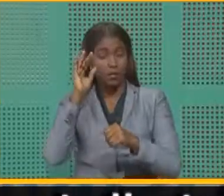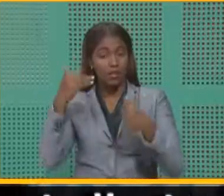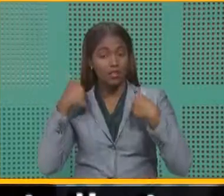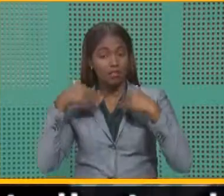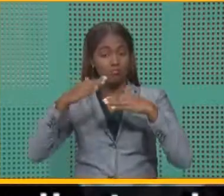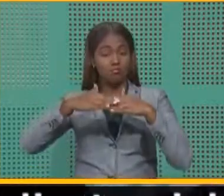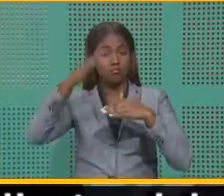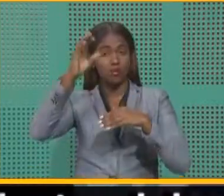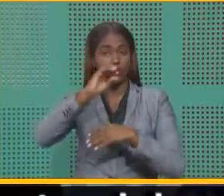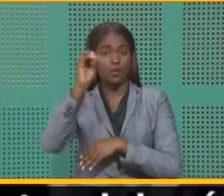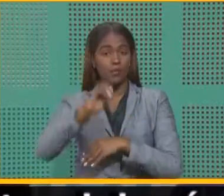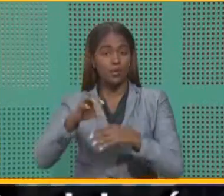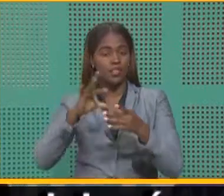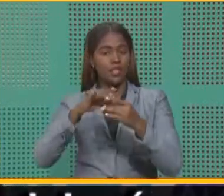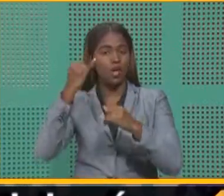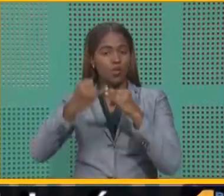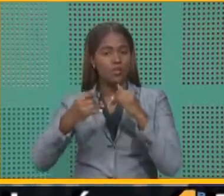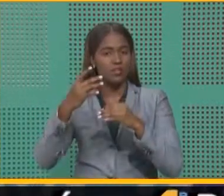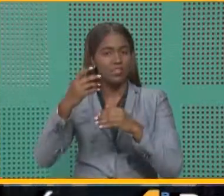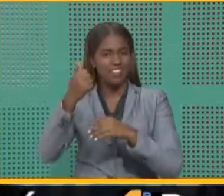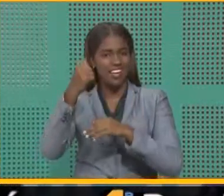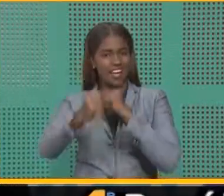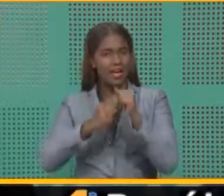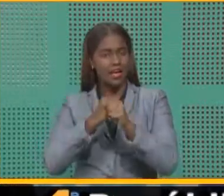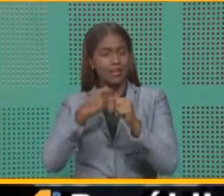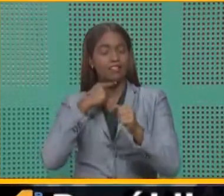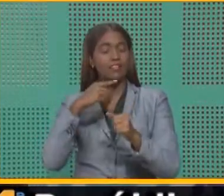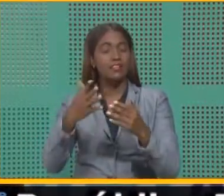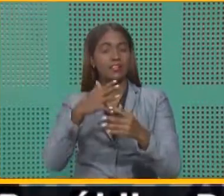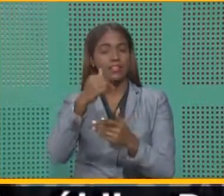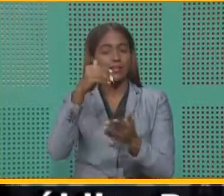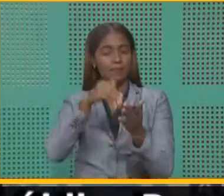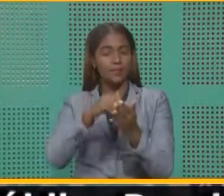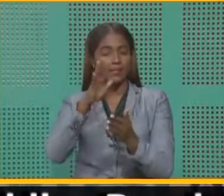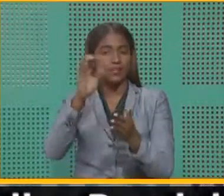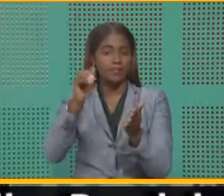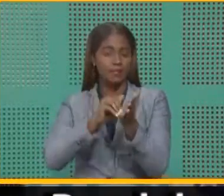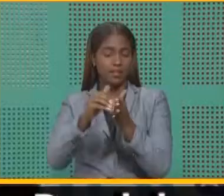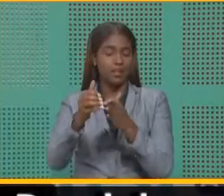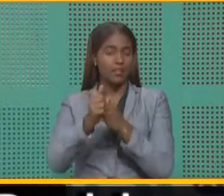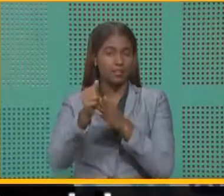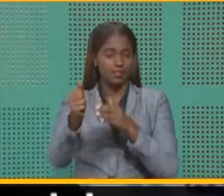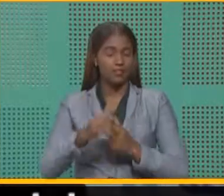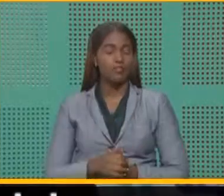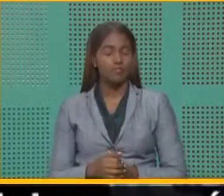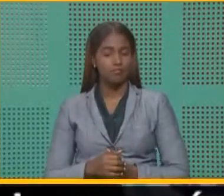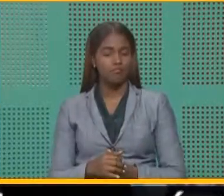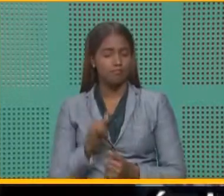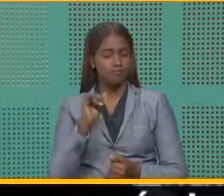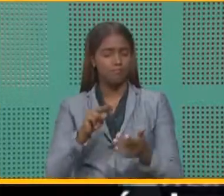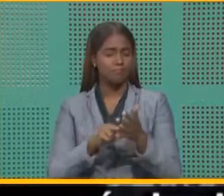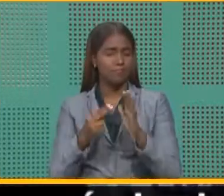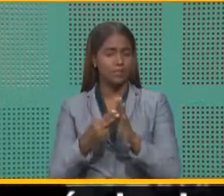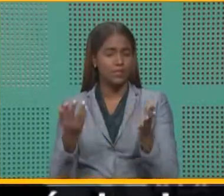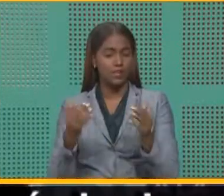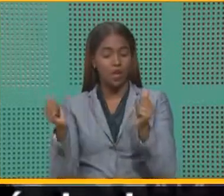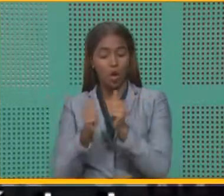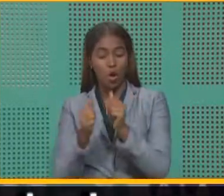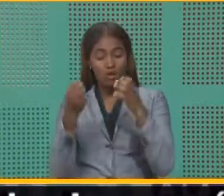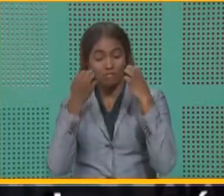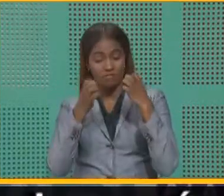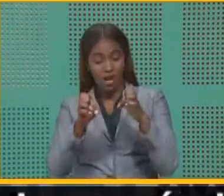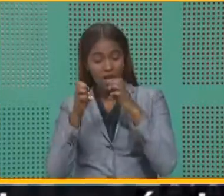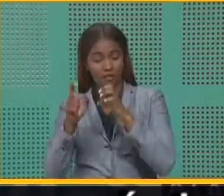sobrepasar el promedio de los últimos 10 años que ha sido 2500 millones de dólares es decir que con los esfuerzos